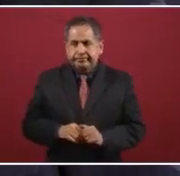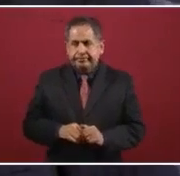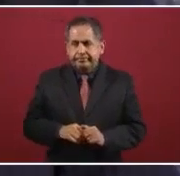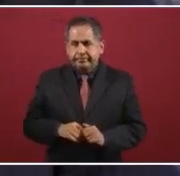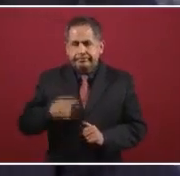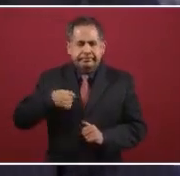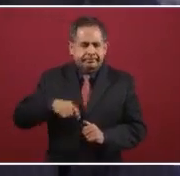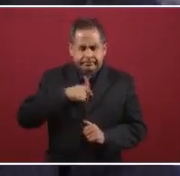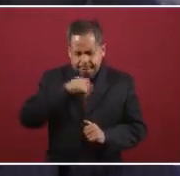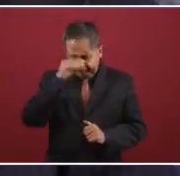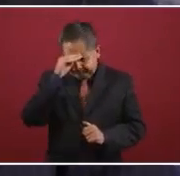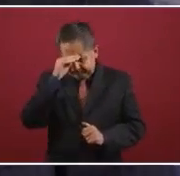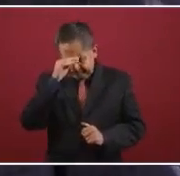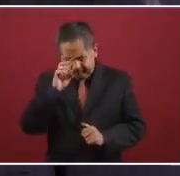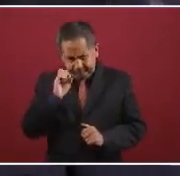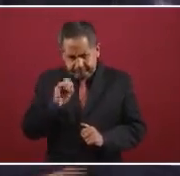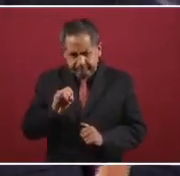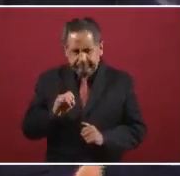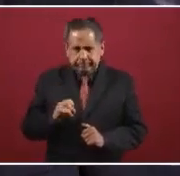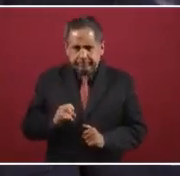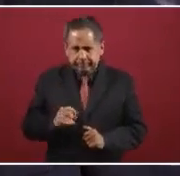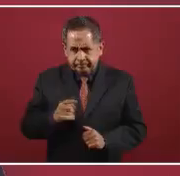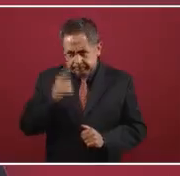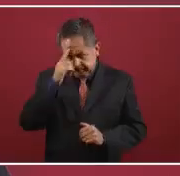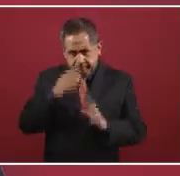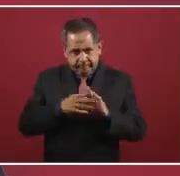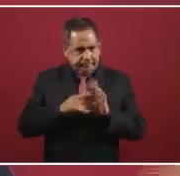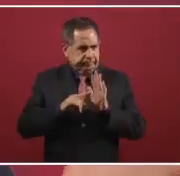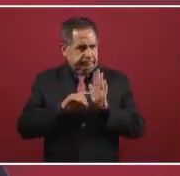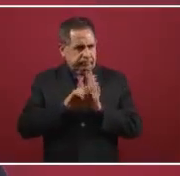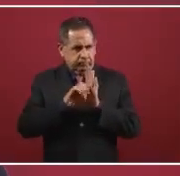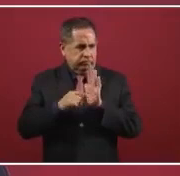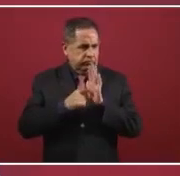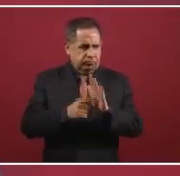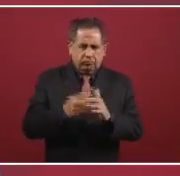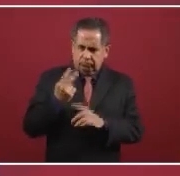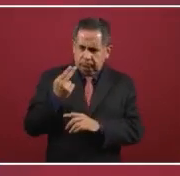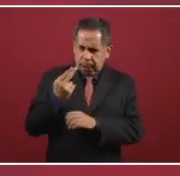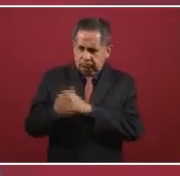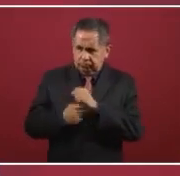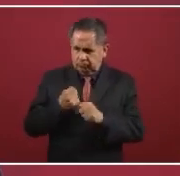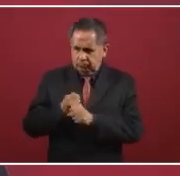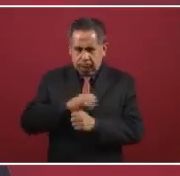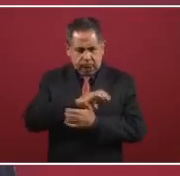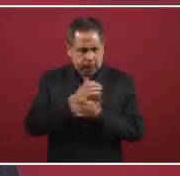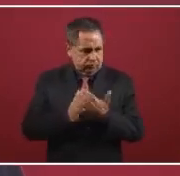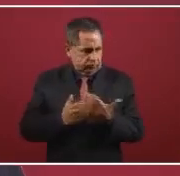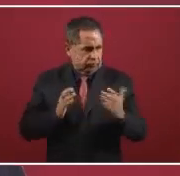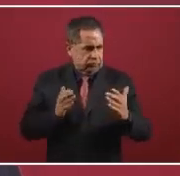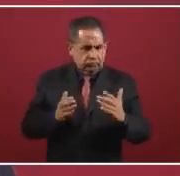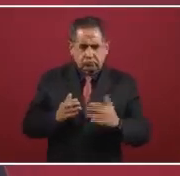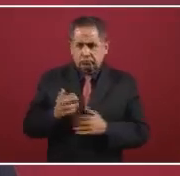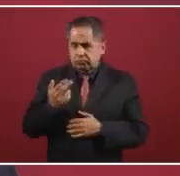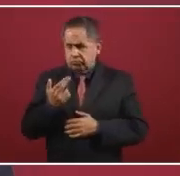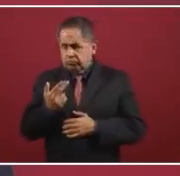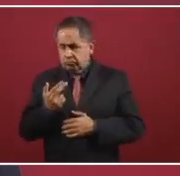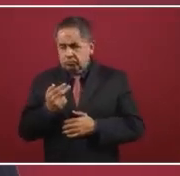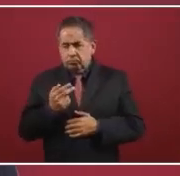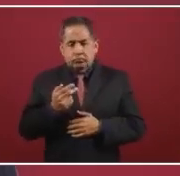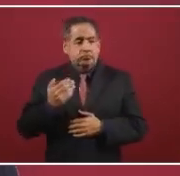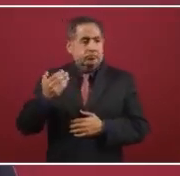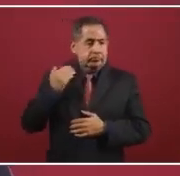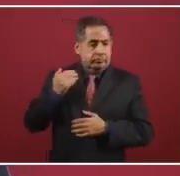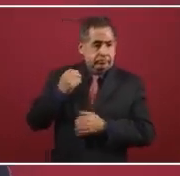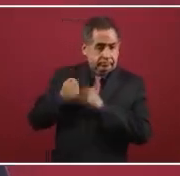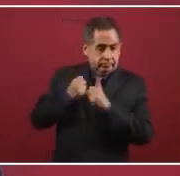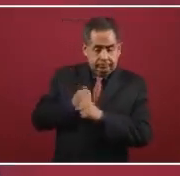Cuando nosotros consideramos, para hacer el ejemplo equiparable, 25 años, el contrato de 25 a 25 años el anterior y